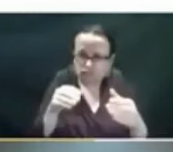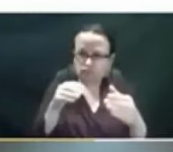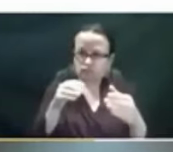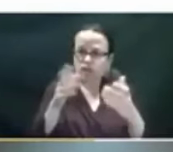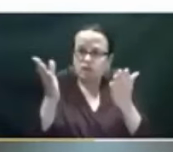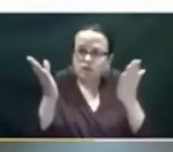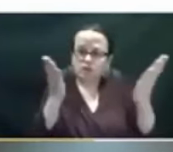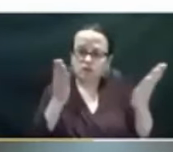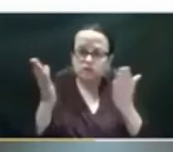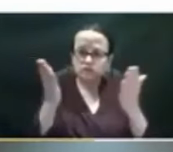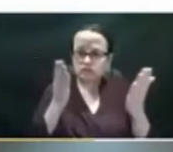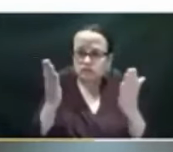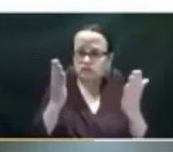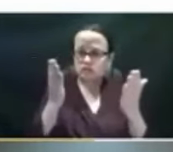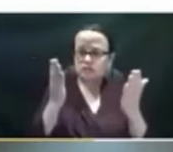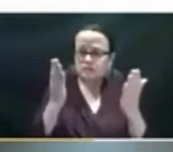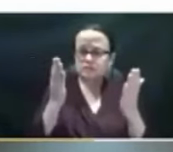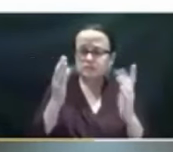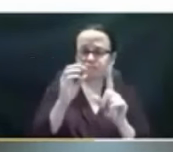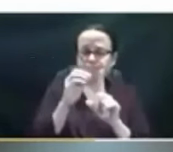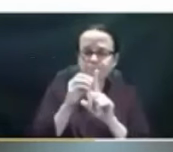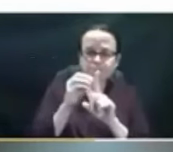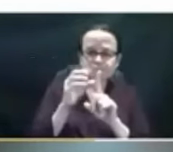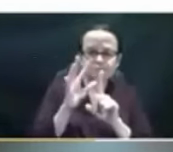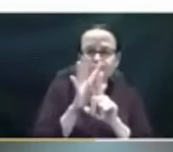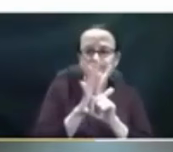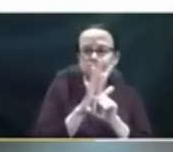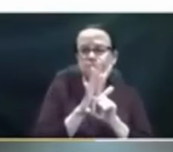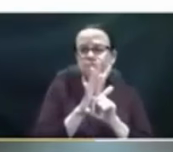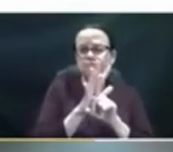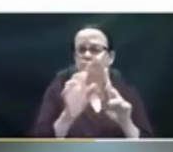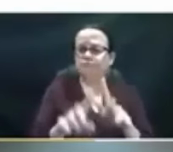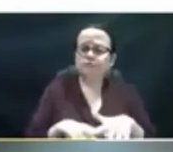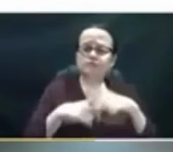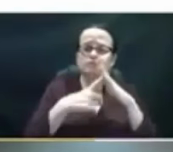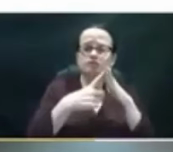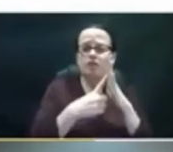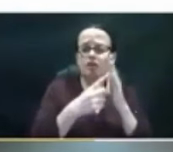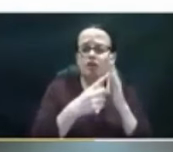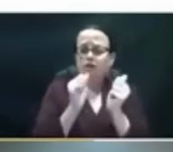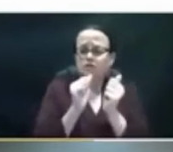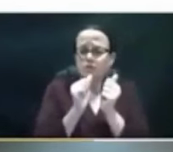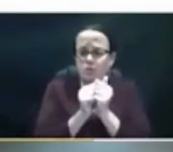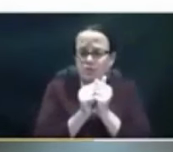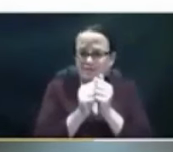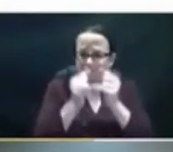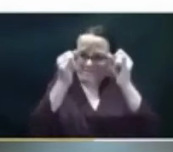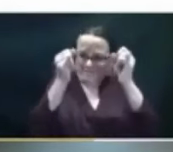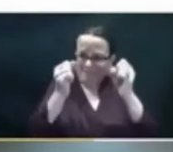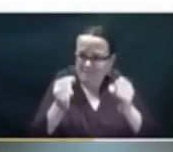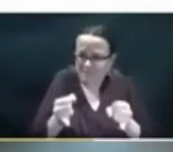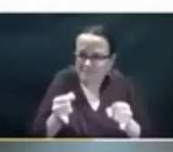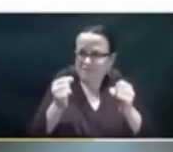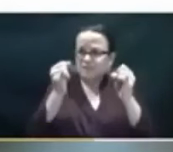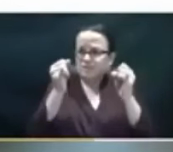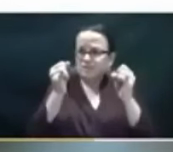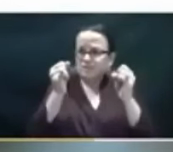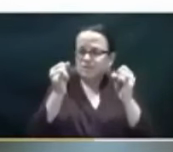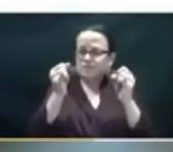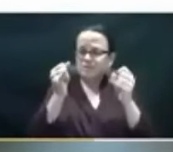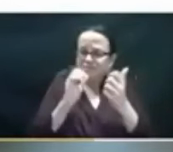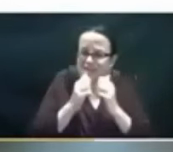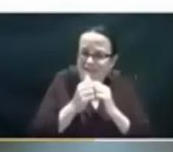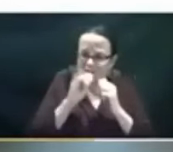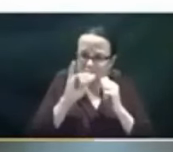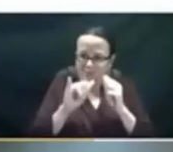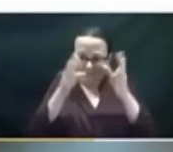estos servicios y prácticas centradas en la persona empiezan con el